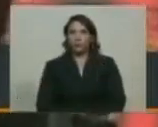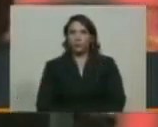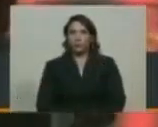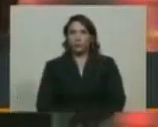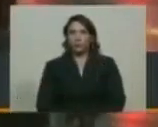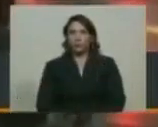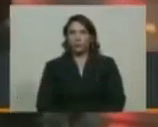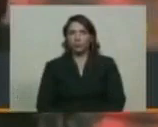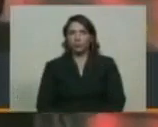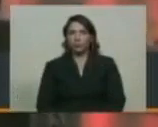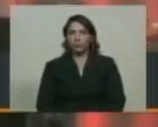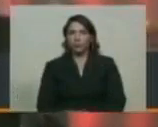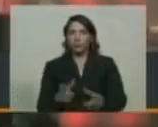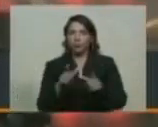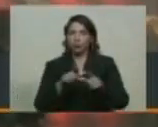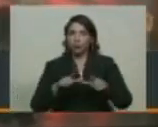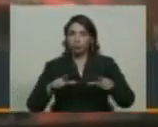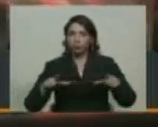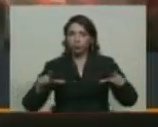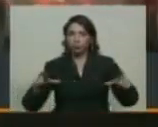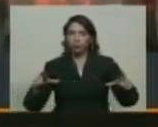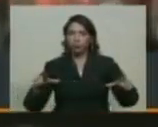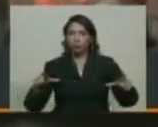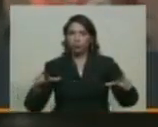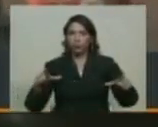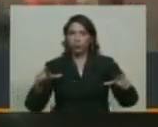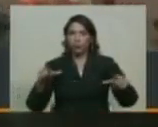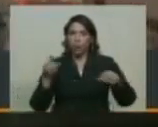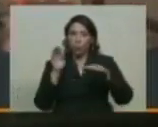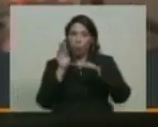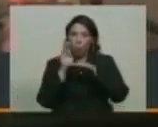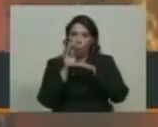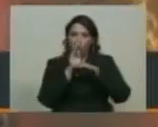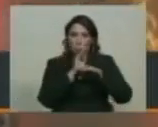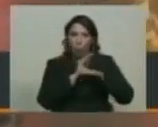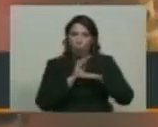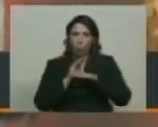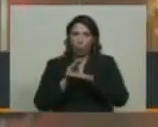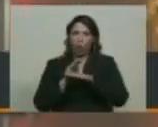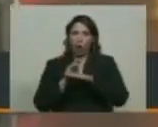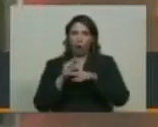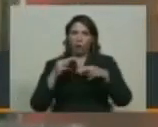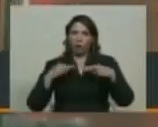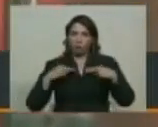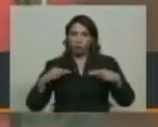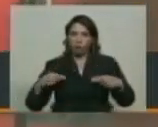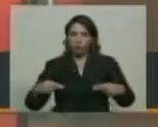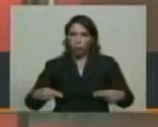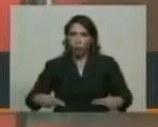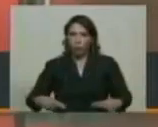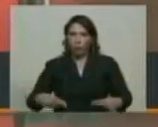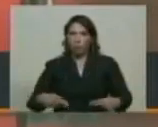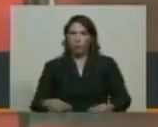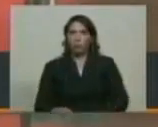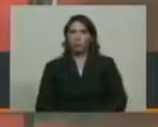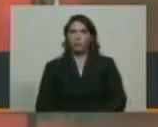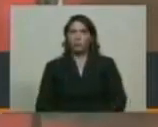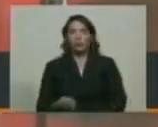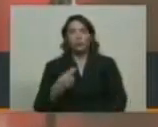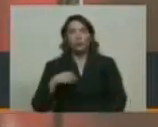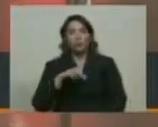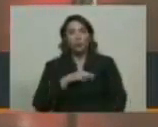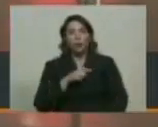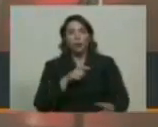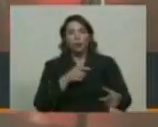y el mausoleo que guarda los restos inmortales de nuestro libertador